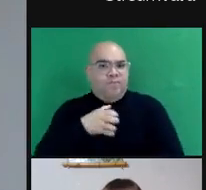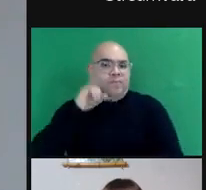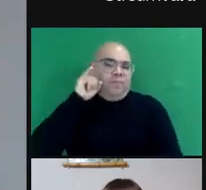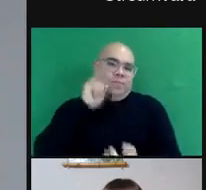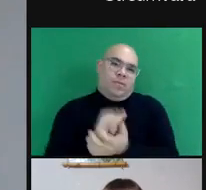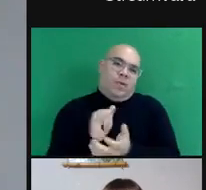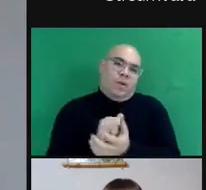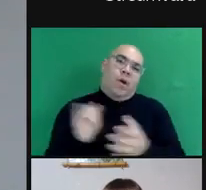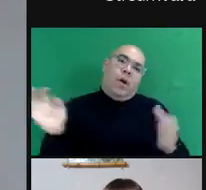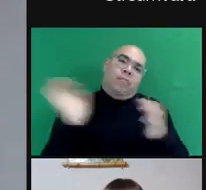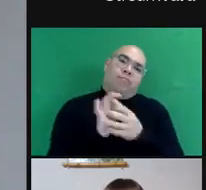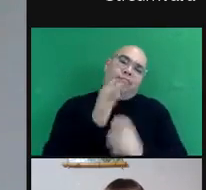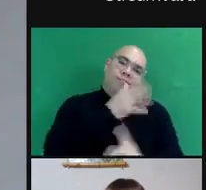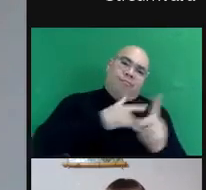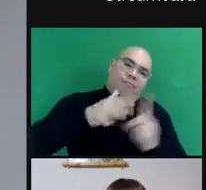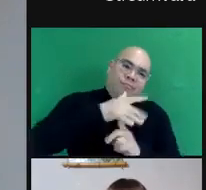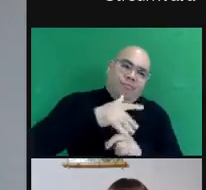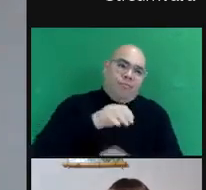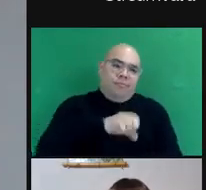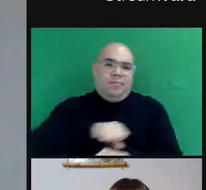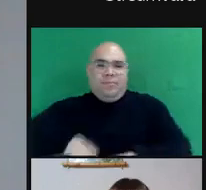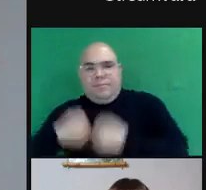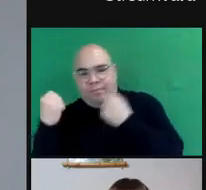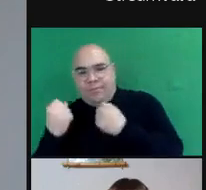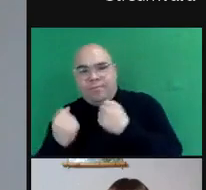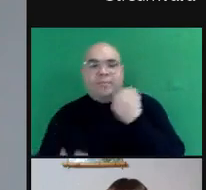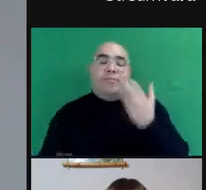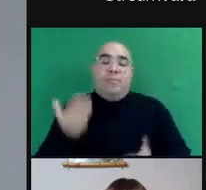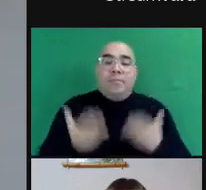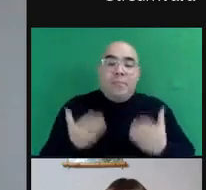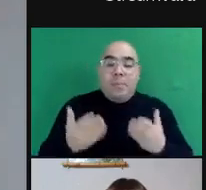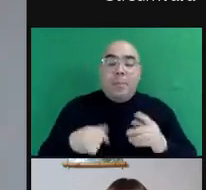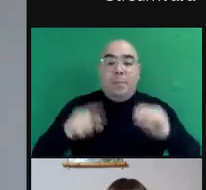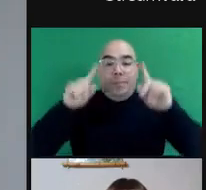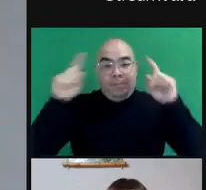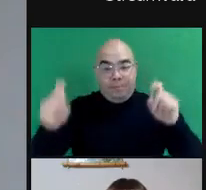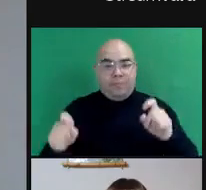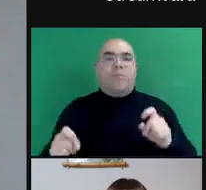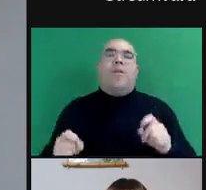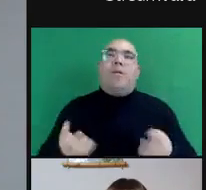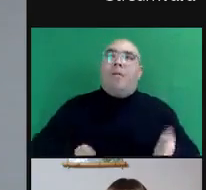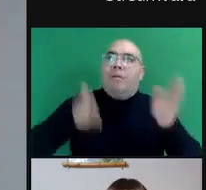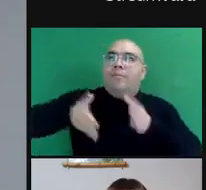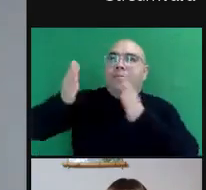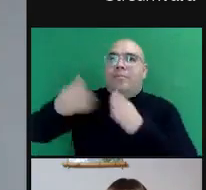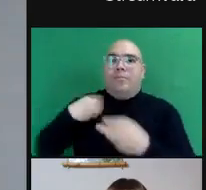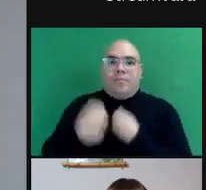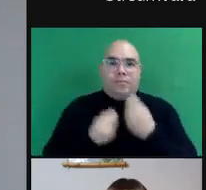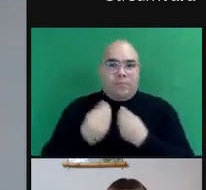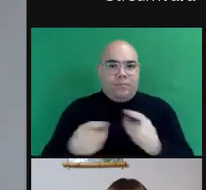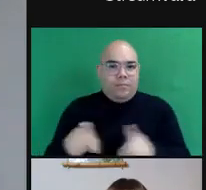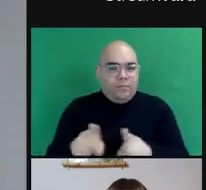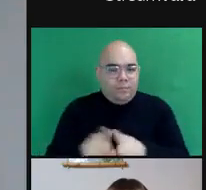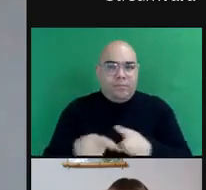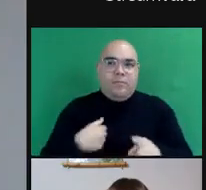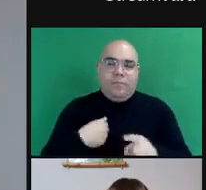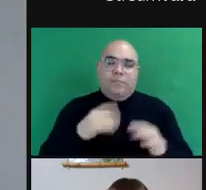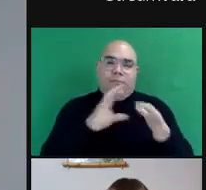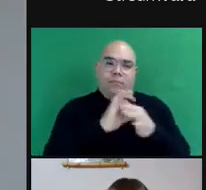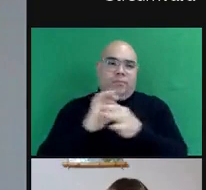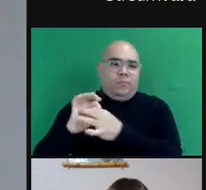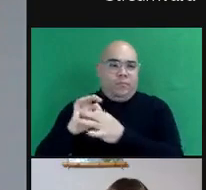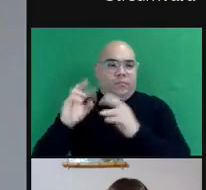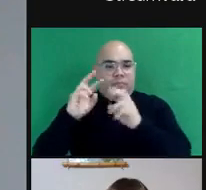rompo, literalmente, o tiro el edificio, pero hago algo que tenga una articulación de sentido con